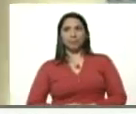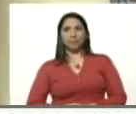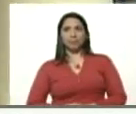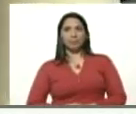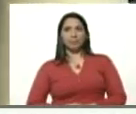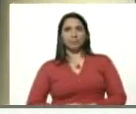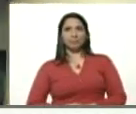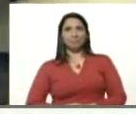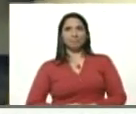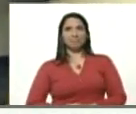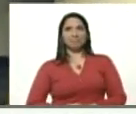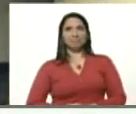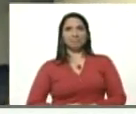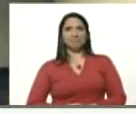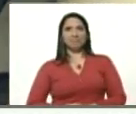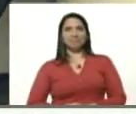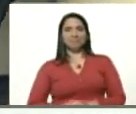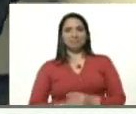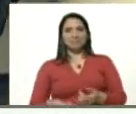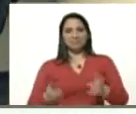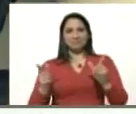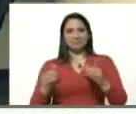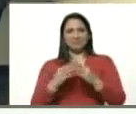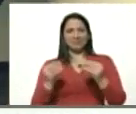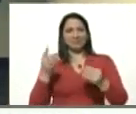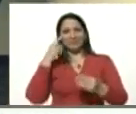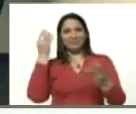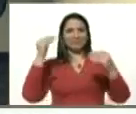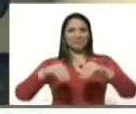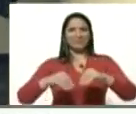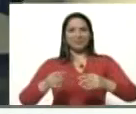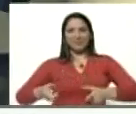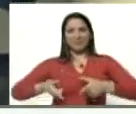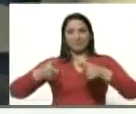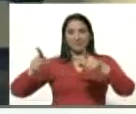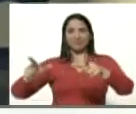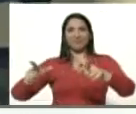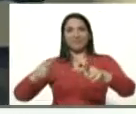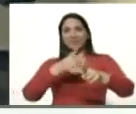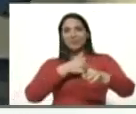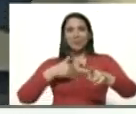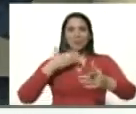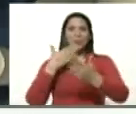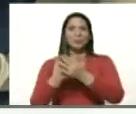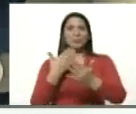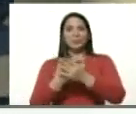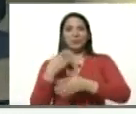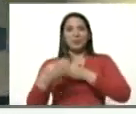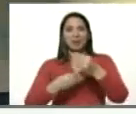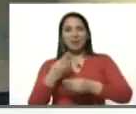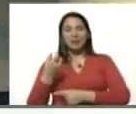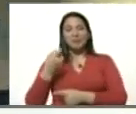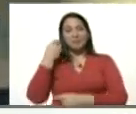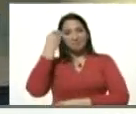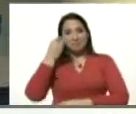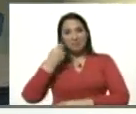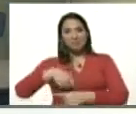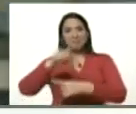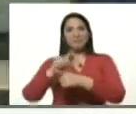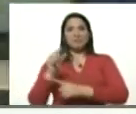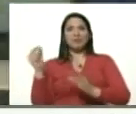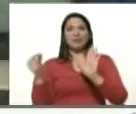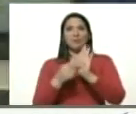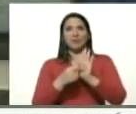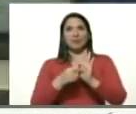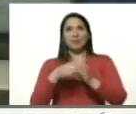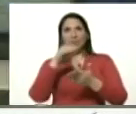Bueno, señor presidente, y cumplido este acto de entrega, quiero proponerle que hagamos, creo yo, por primera vez, un